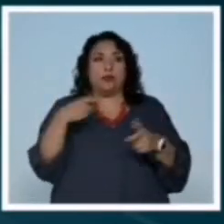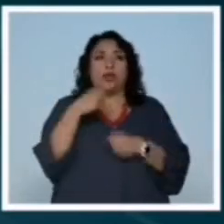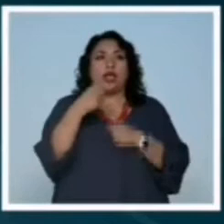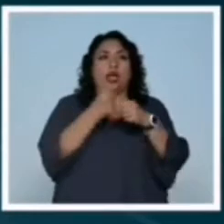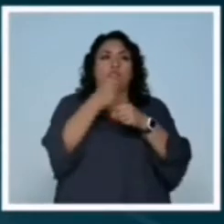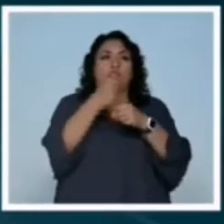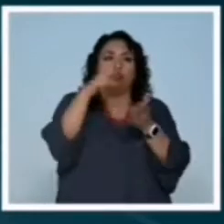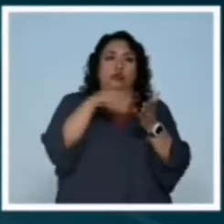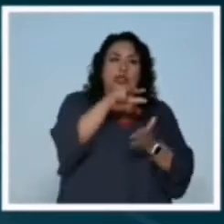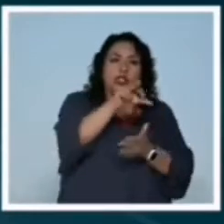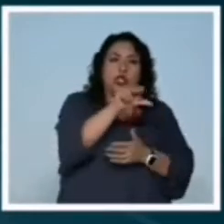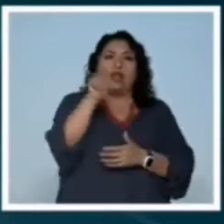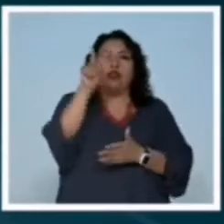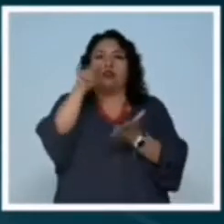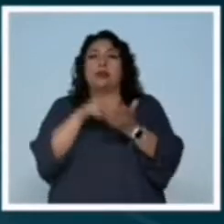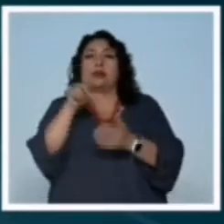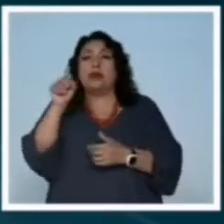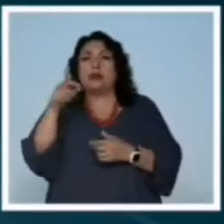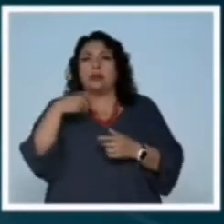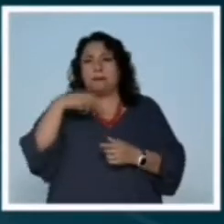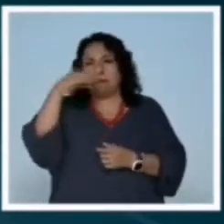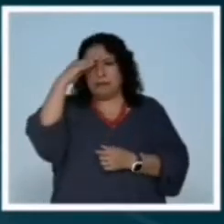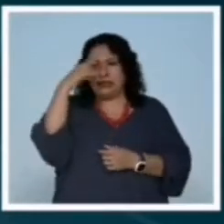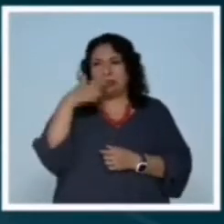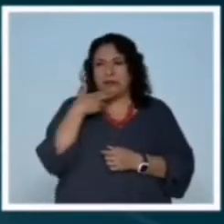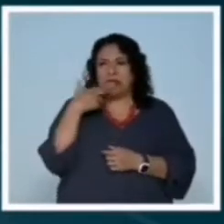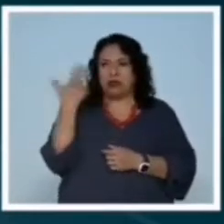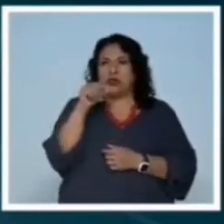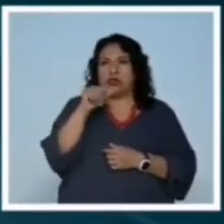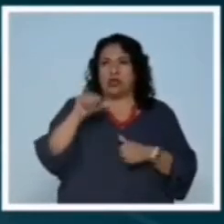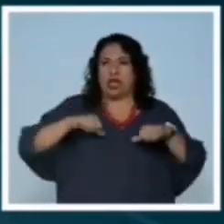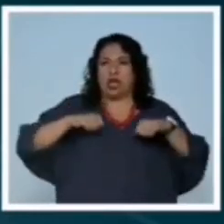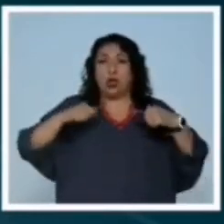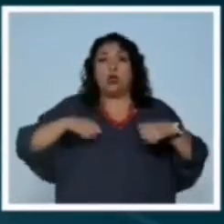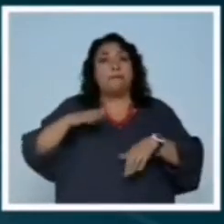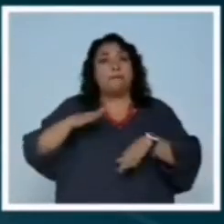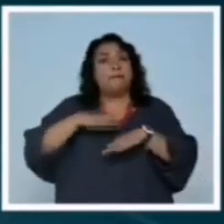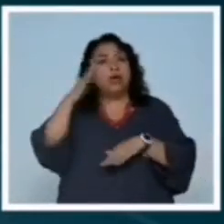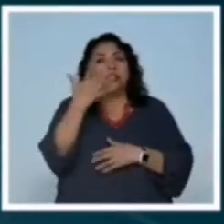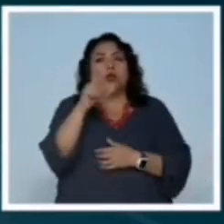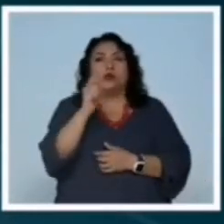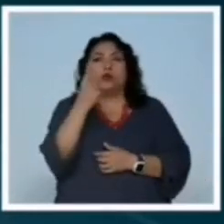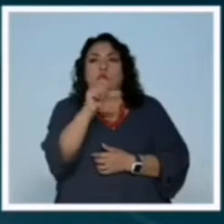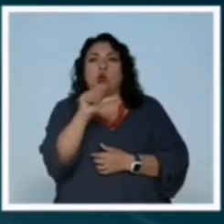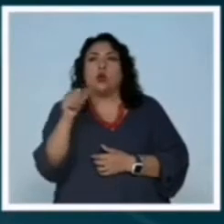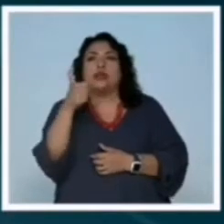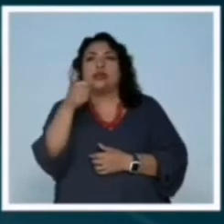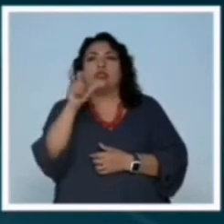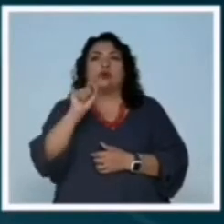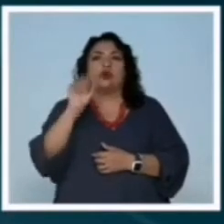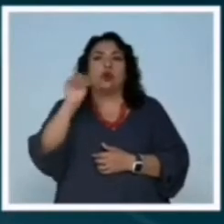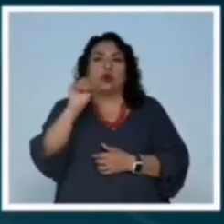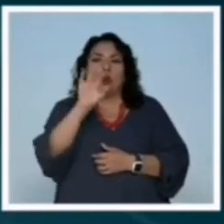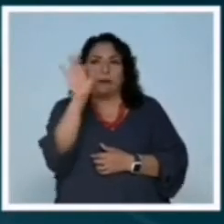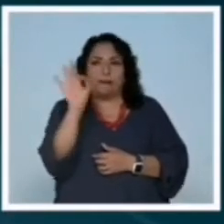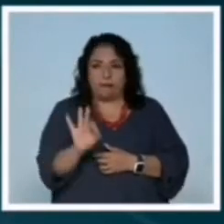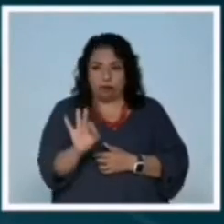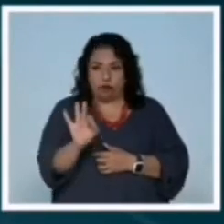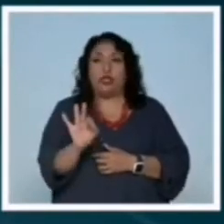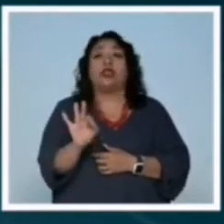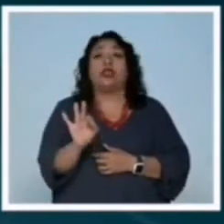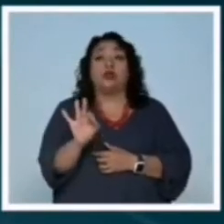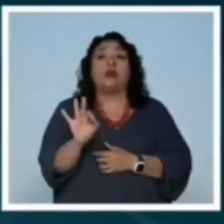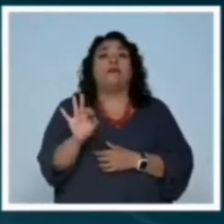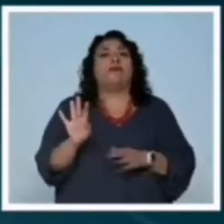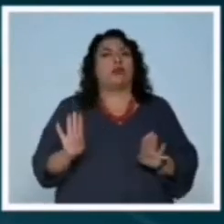2018 y 2020 el pensamiento suicida en adolescentes aumento de 5.1 a 6.9 por ciento y